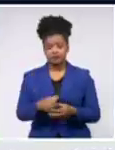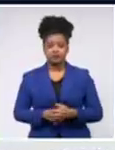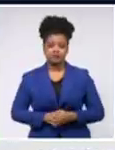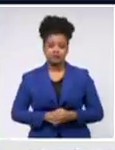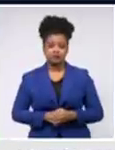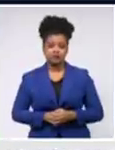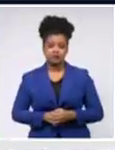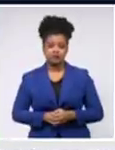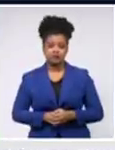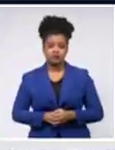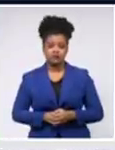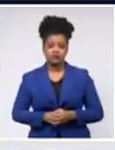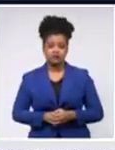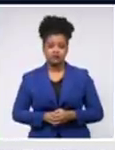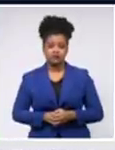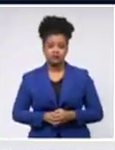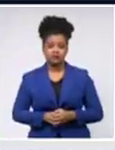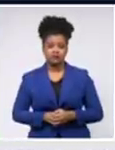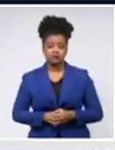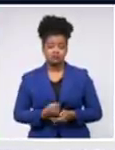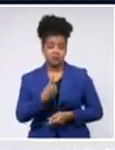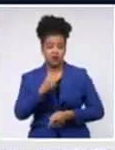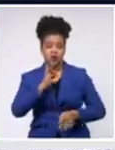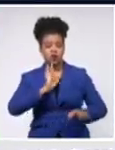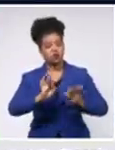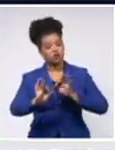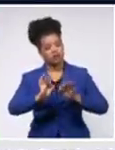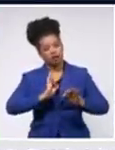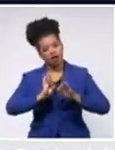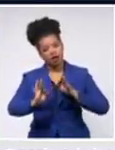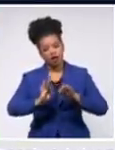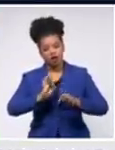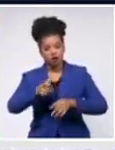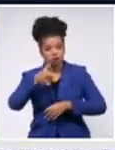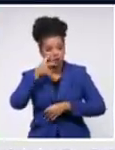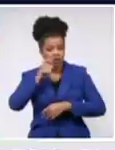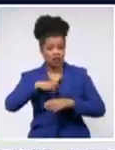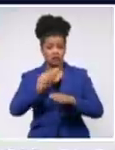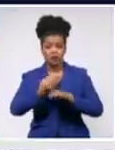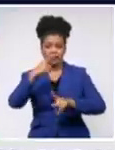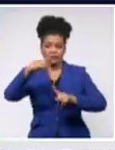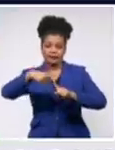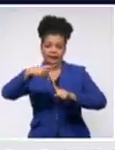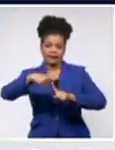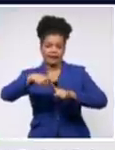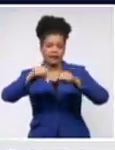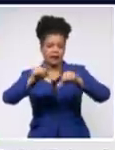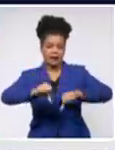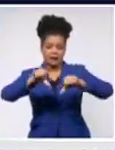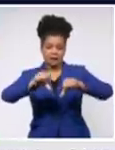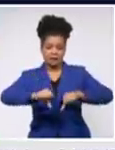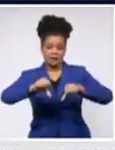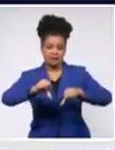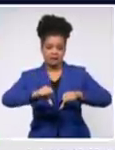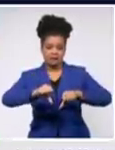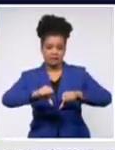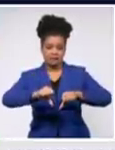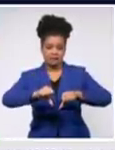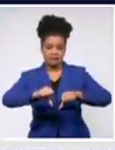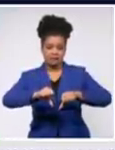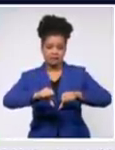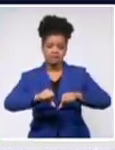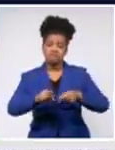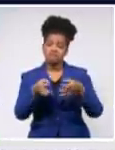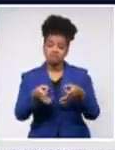inicialmente en cuidados intermedios, después pasa a terapia intensiva y